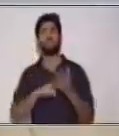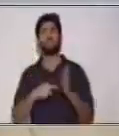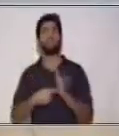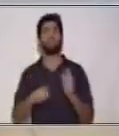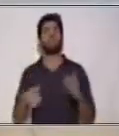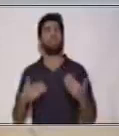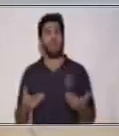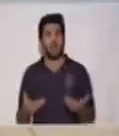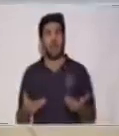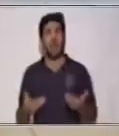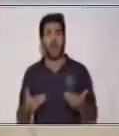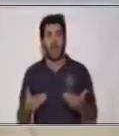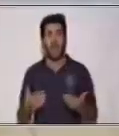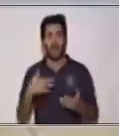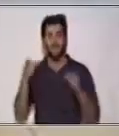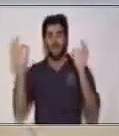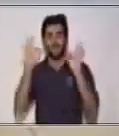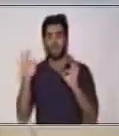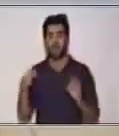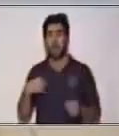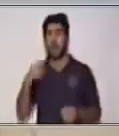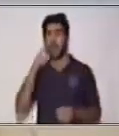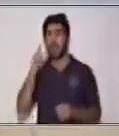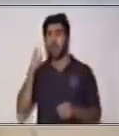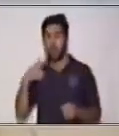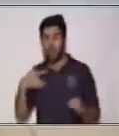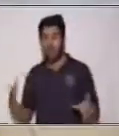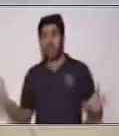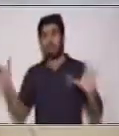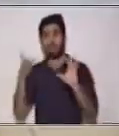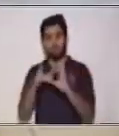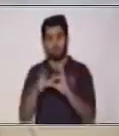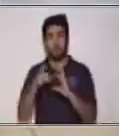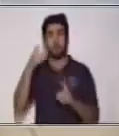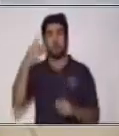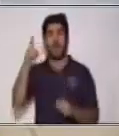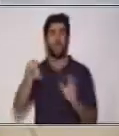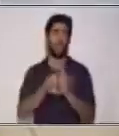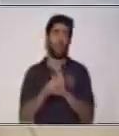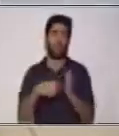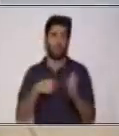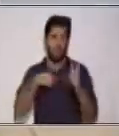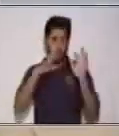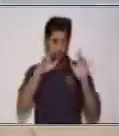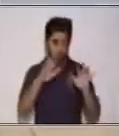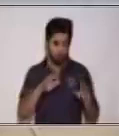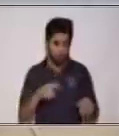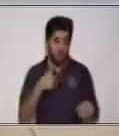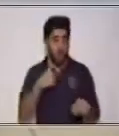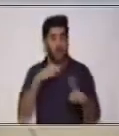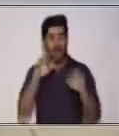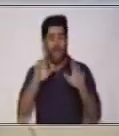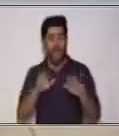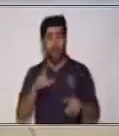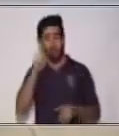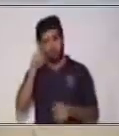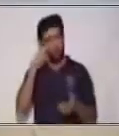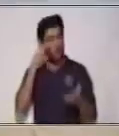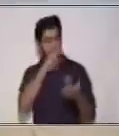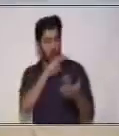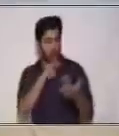del lenguaje. ¿Y qué función podría utilizar dentro de un texto escrito? A ver, un texto de